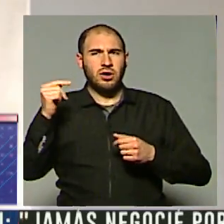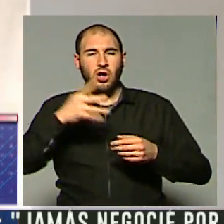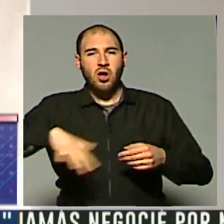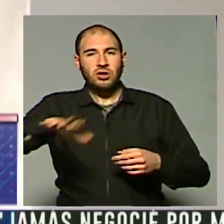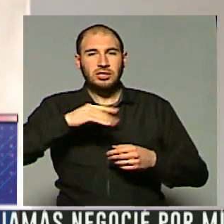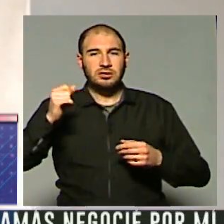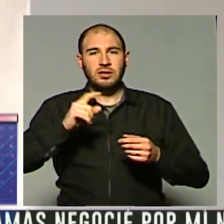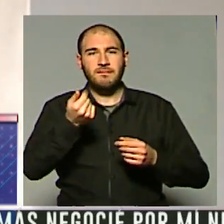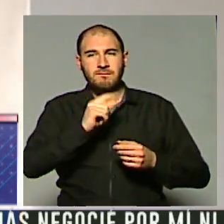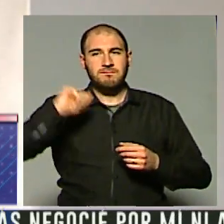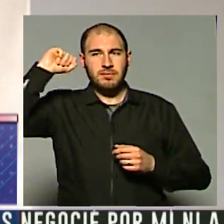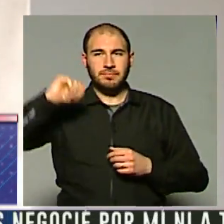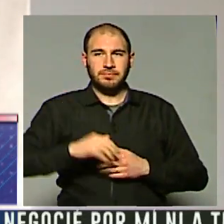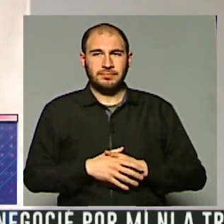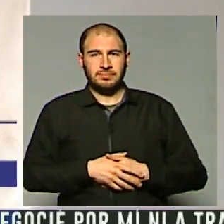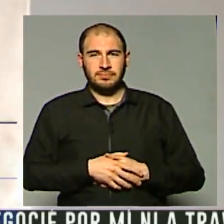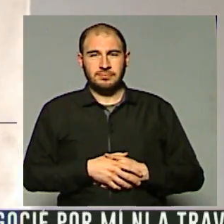contexto inflacionario.